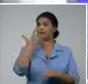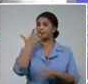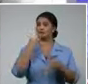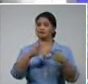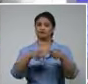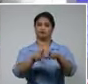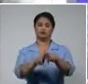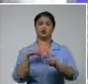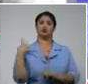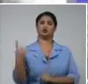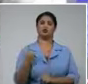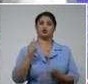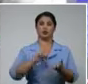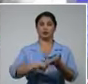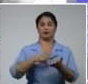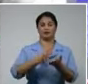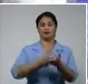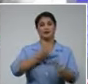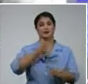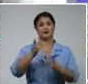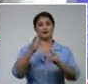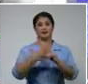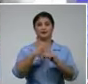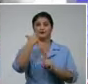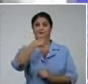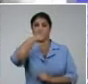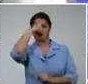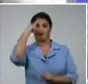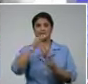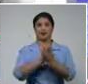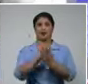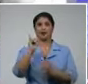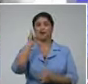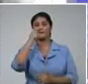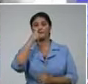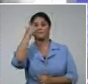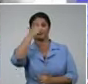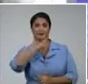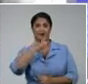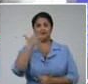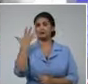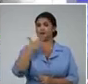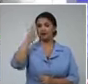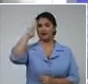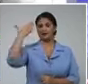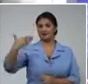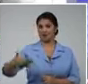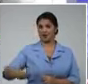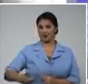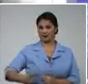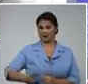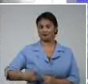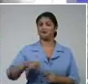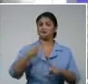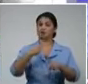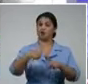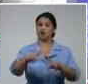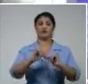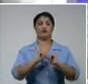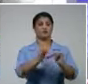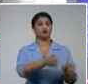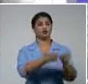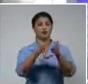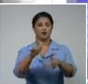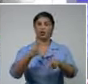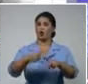hora nuestra intérprete de lengua de señas, Yasmina Ramis. Lo estará haciendo hasta las 9:30 y por supuesto, como es habitual,